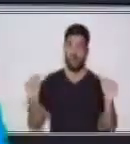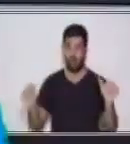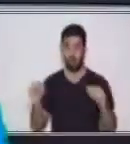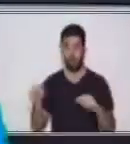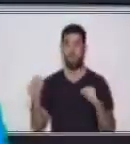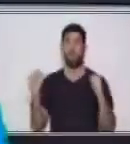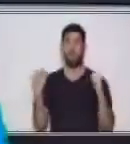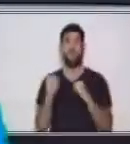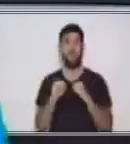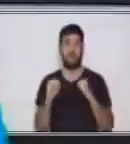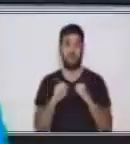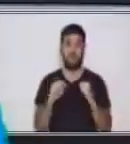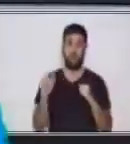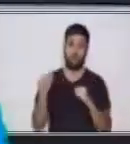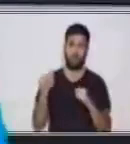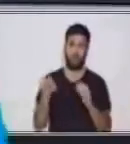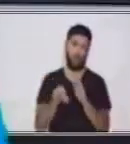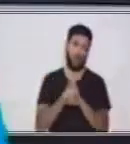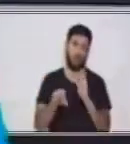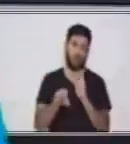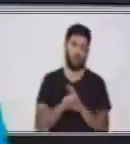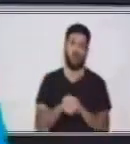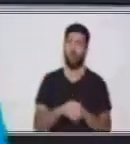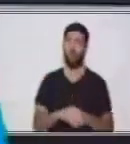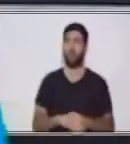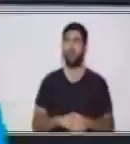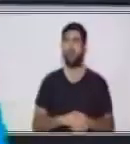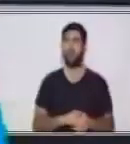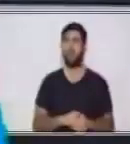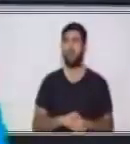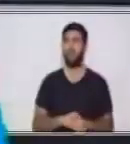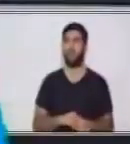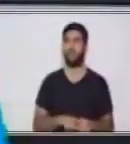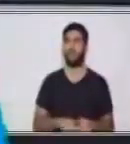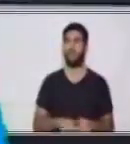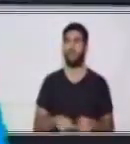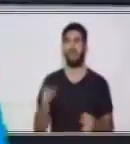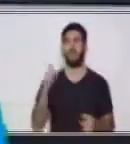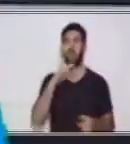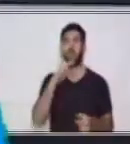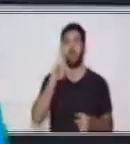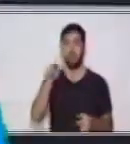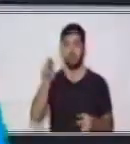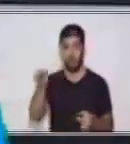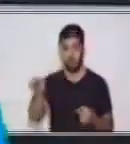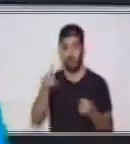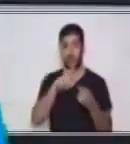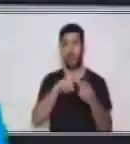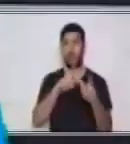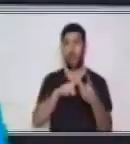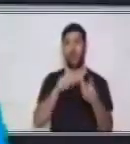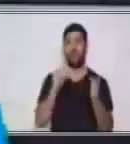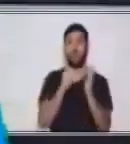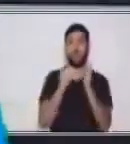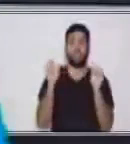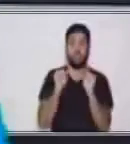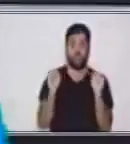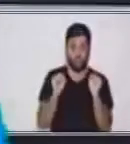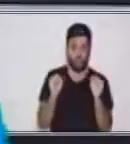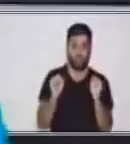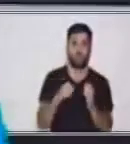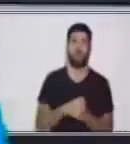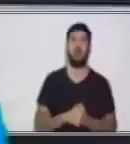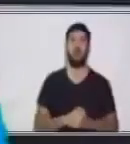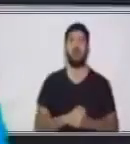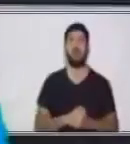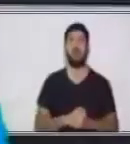es frío. Estamos hablando del área de Occidente. Y en el área de Occidente, pues Chimaltenango, Quetzaltenango, Xela. Cuando